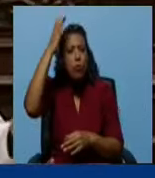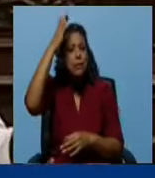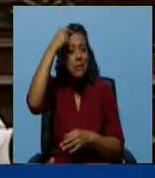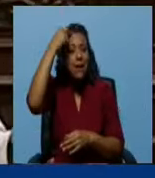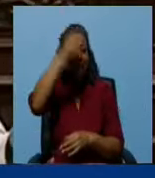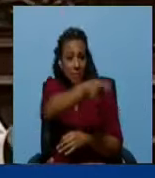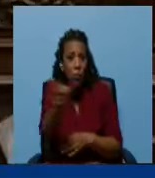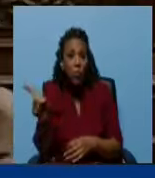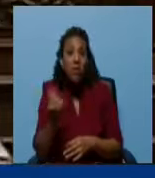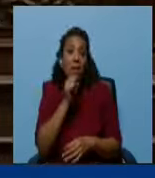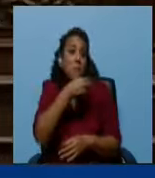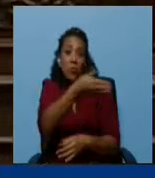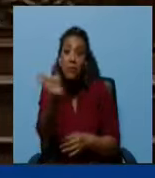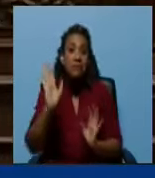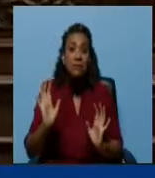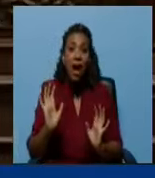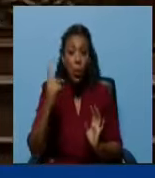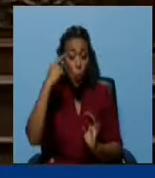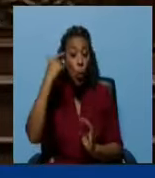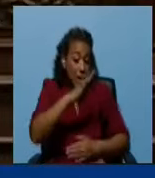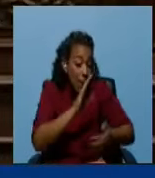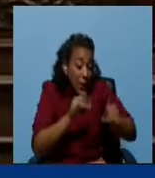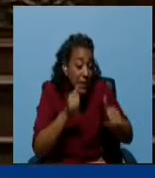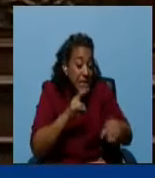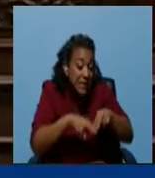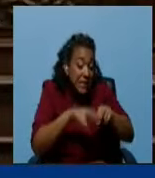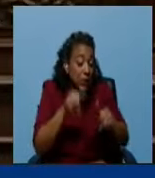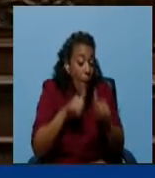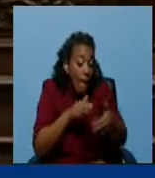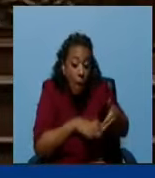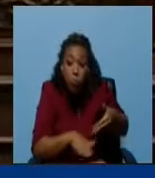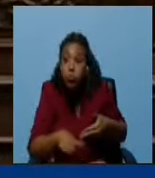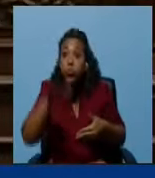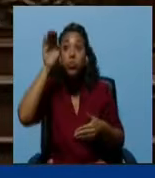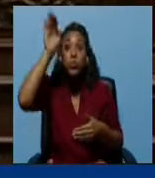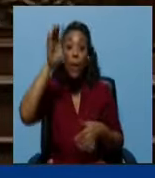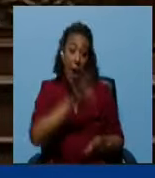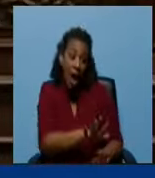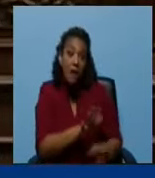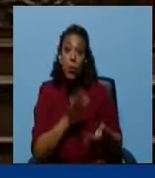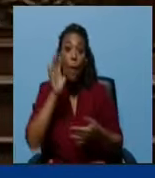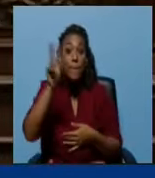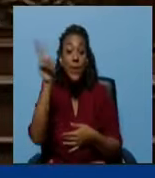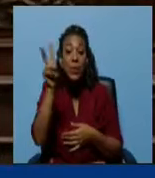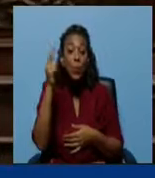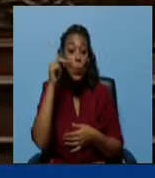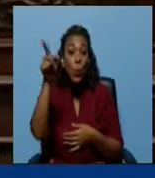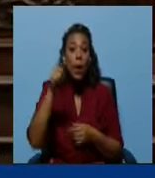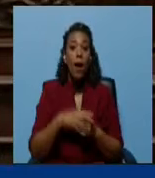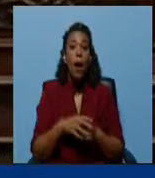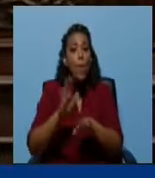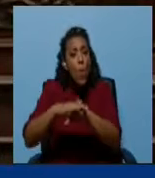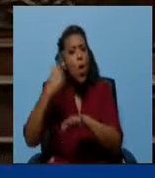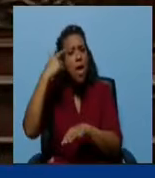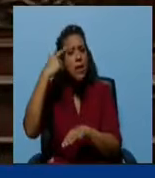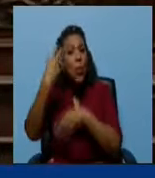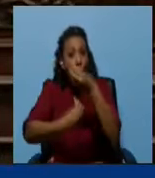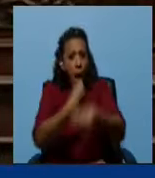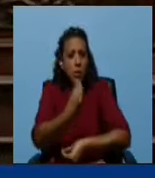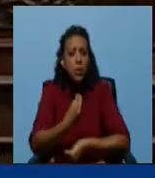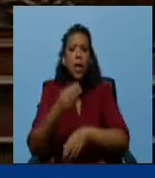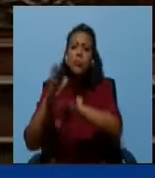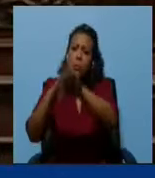eso. Y para eso, compañero, yo pido